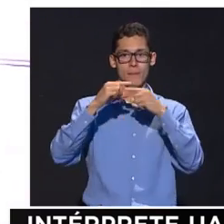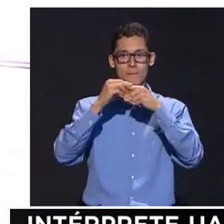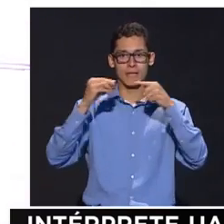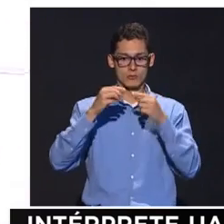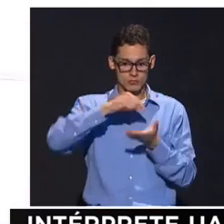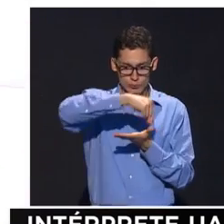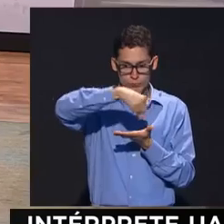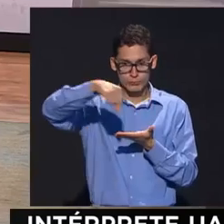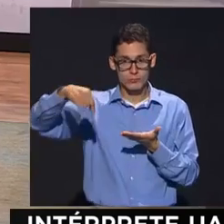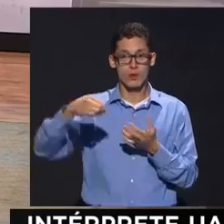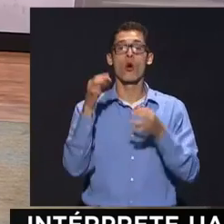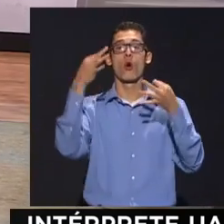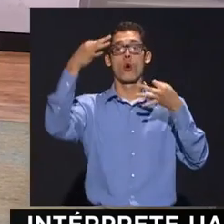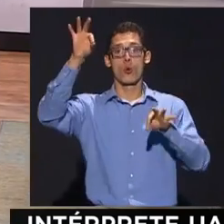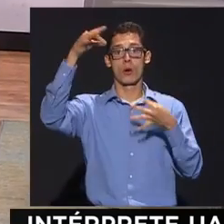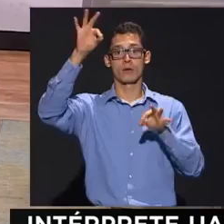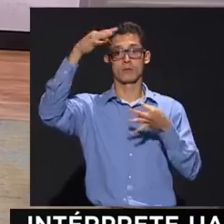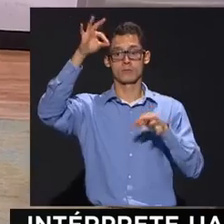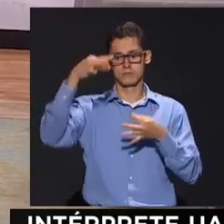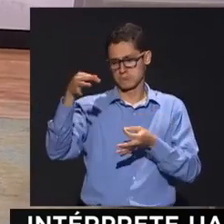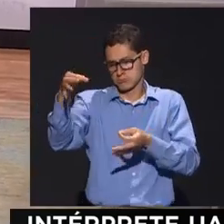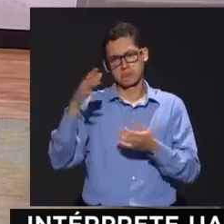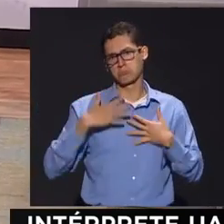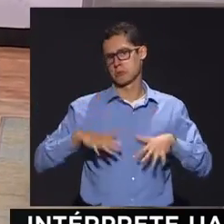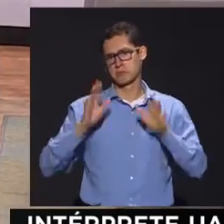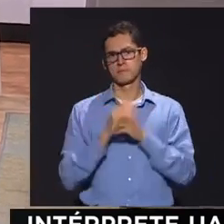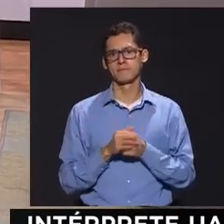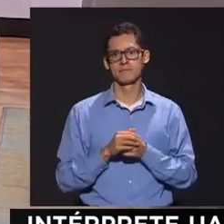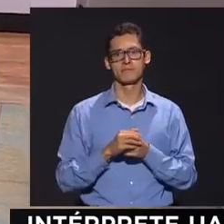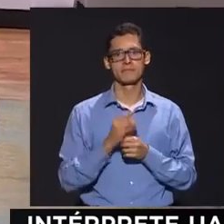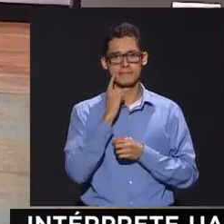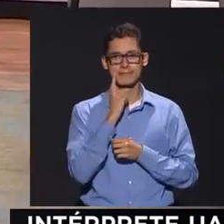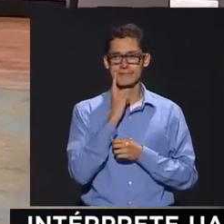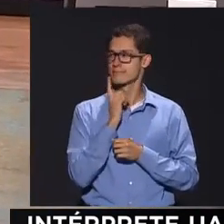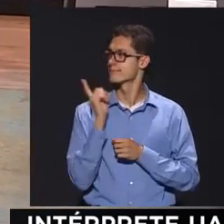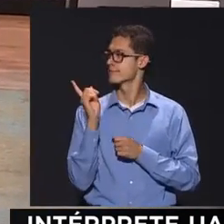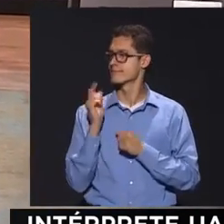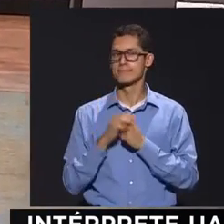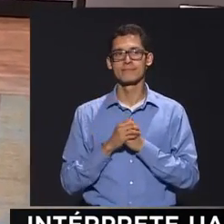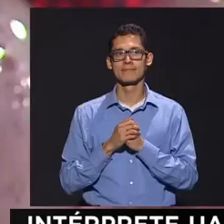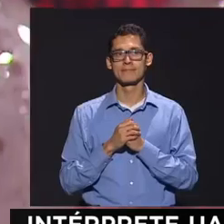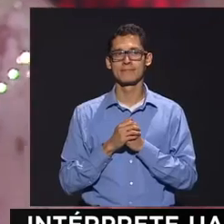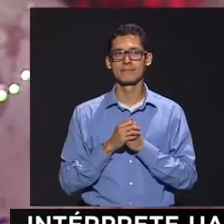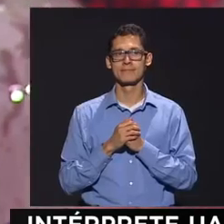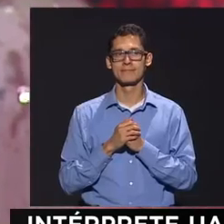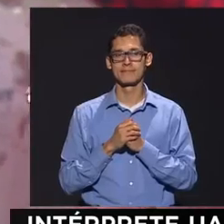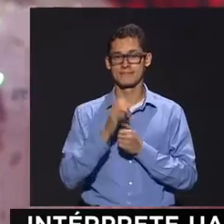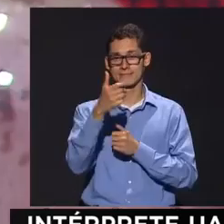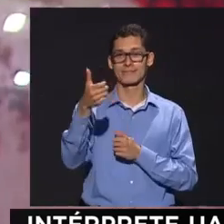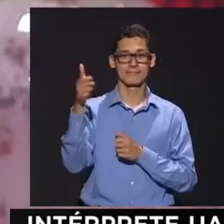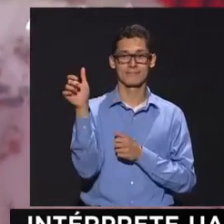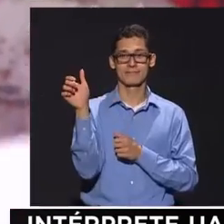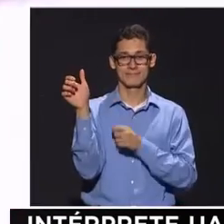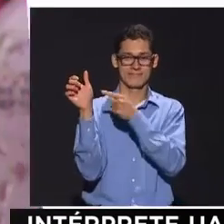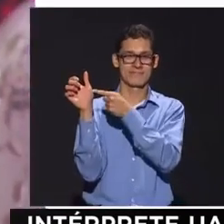es importante cualquier hoja de papel tenemos por acá un afinador que siempre le he dicho digamos en